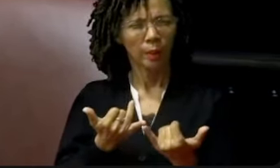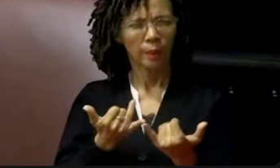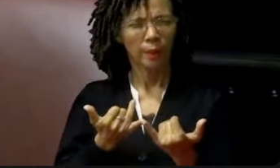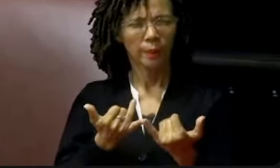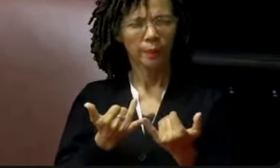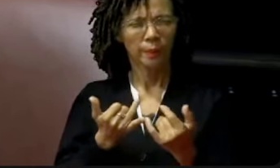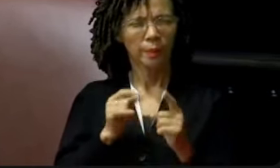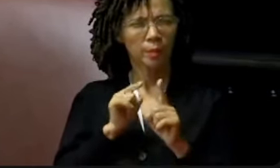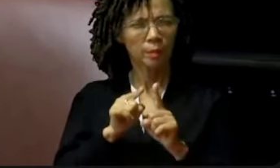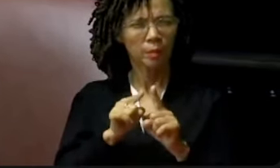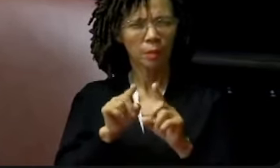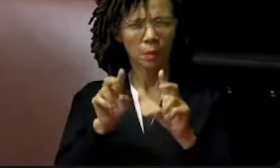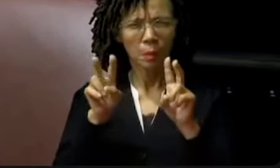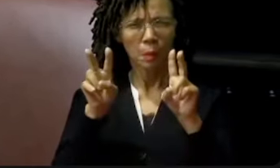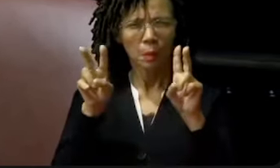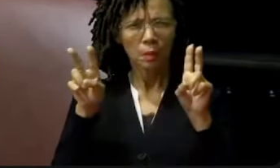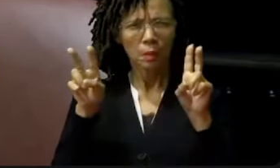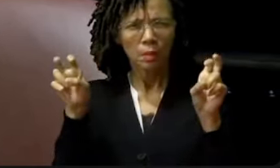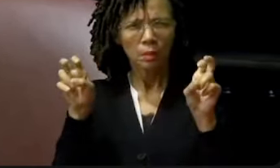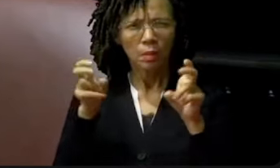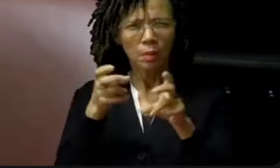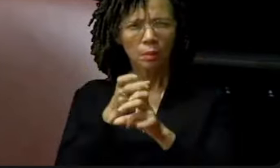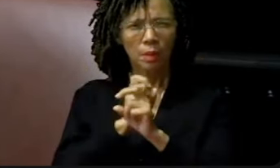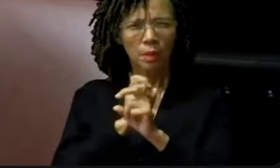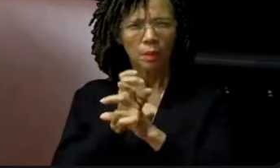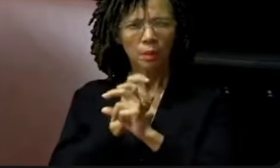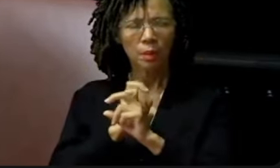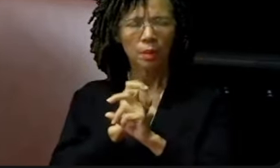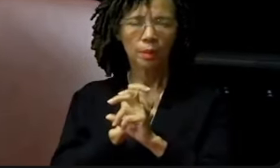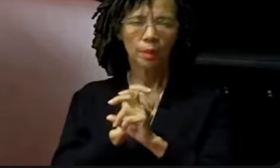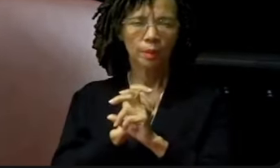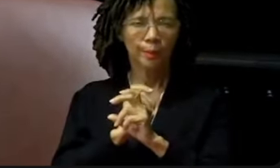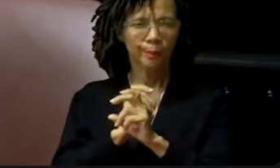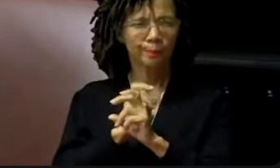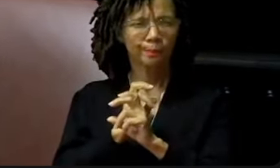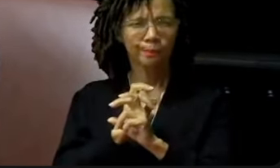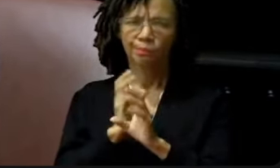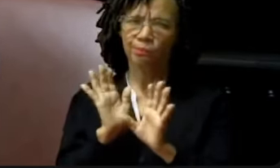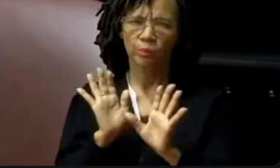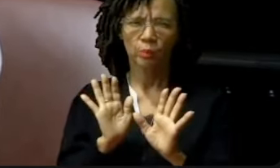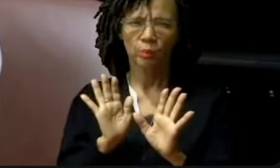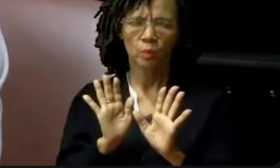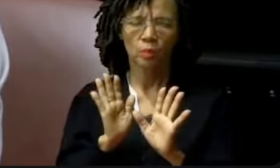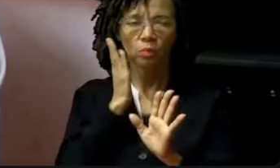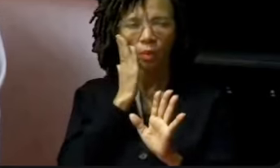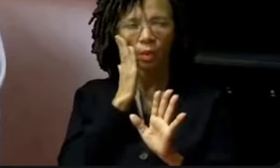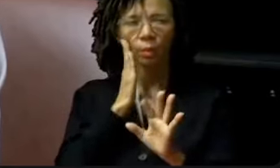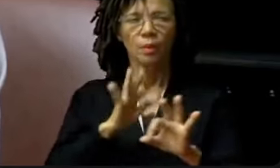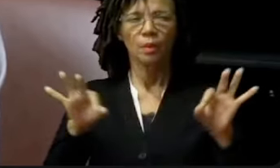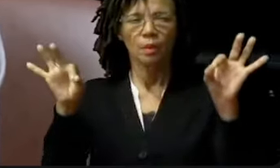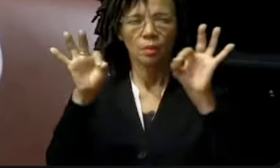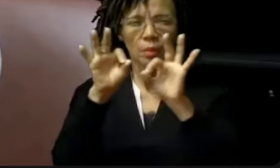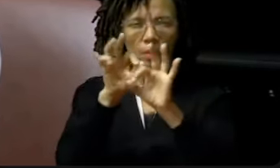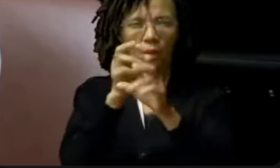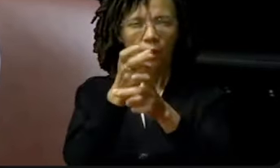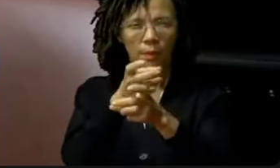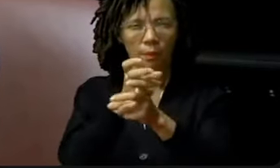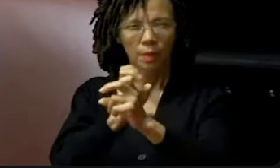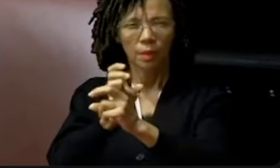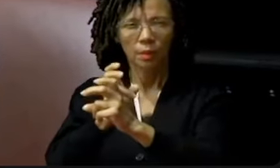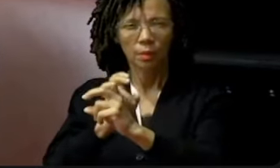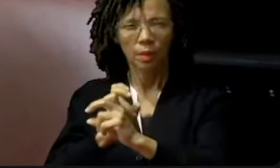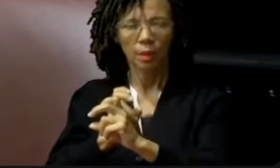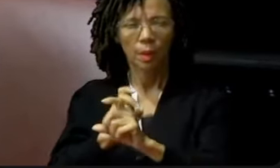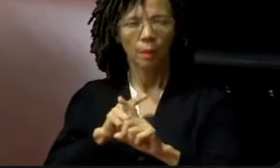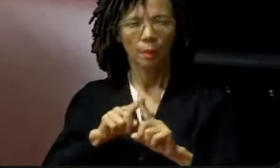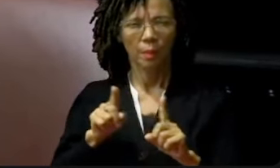colega diputado, son importantes el financiamiento para poder ejecutar algunos proyectos. Pero uno se siente